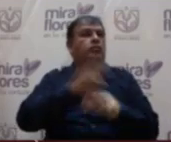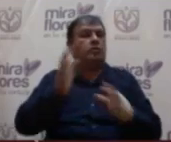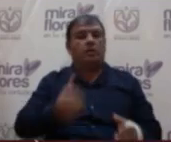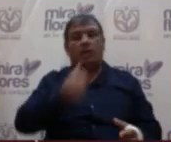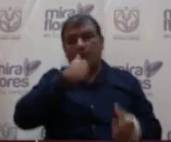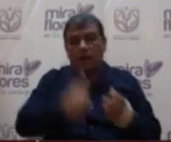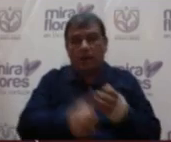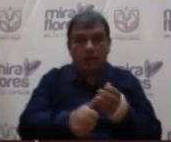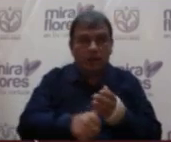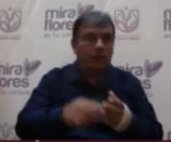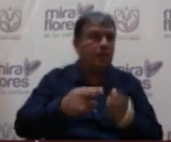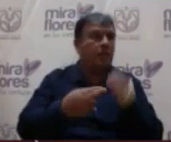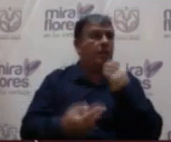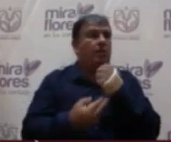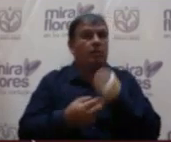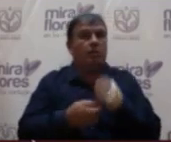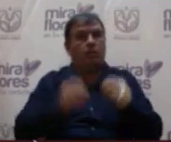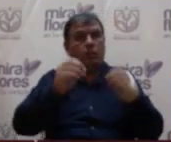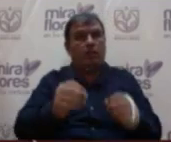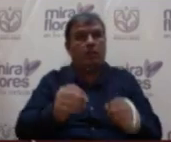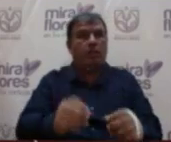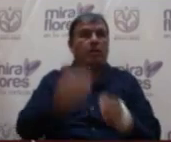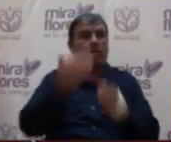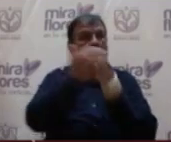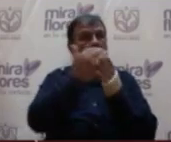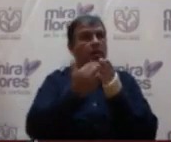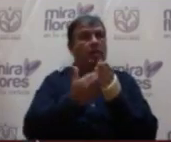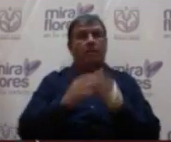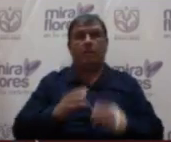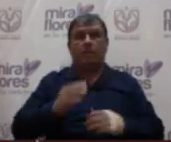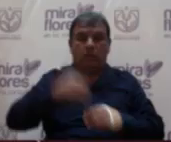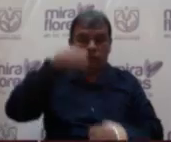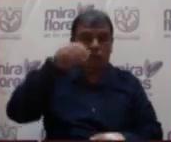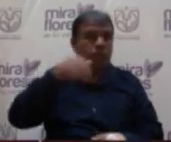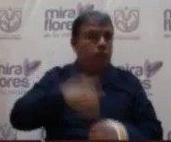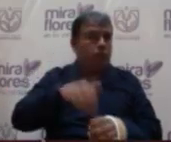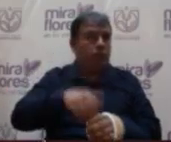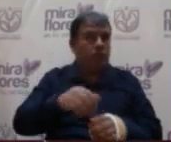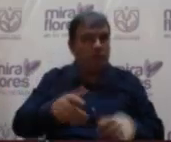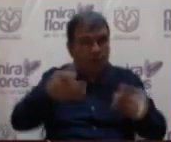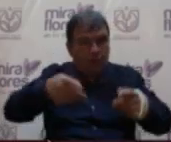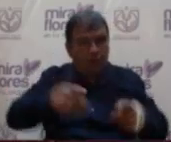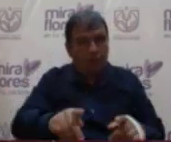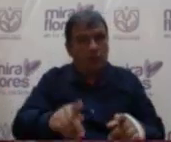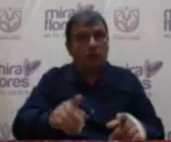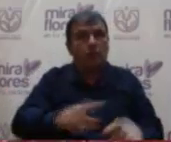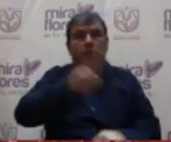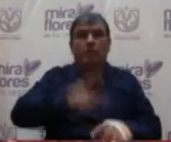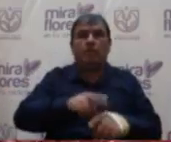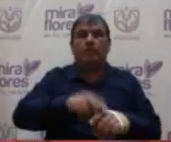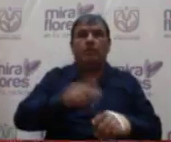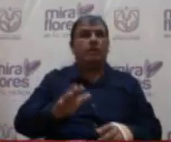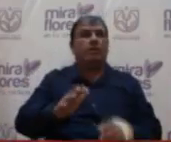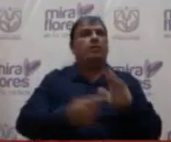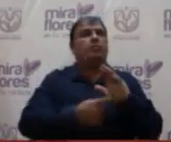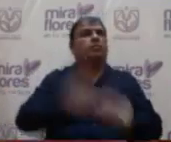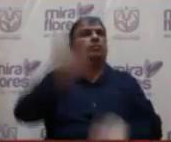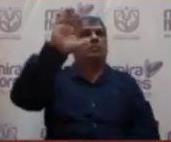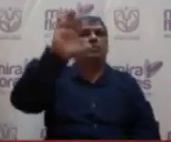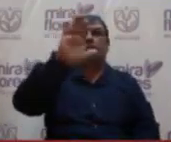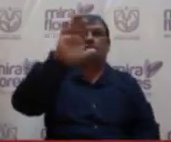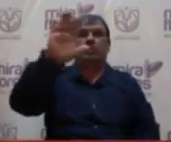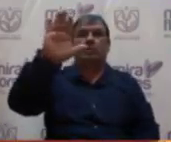carta del regidor la podemos poner en agenda para poder votarla y darle la licencia al caso. Aquellos que estén a favor, si no se expresa la nacional de